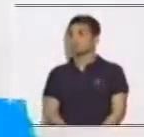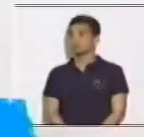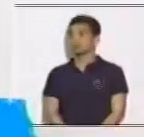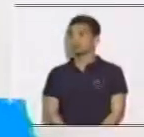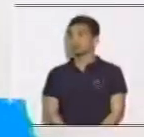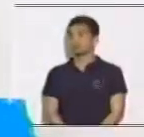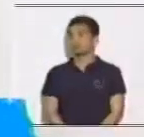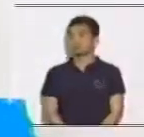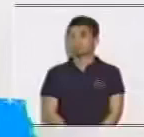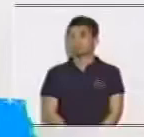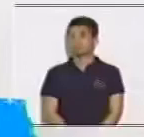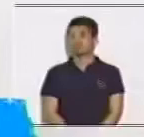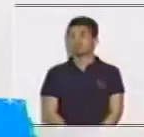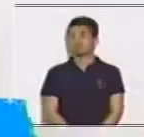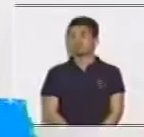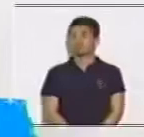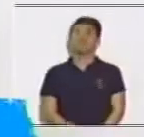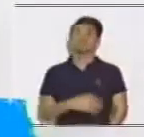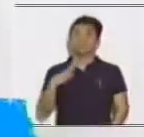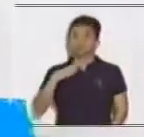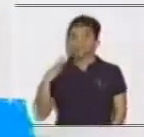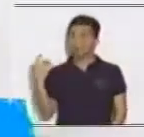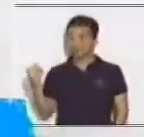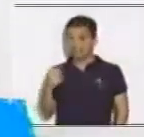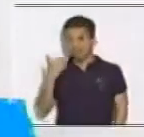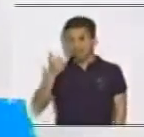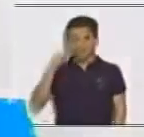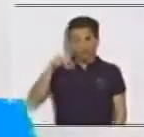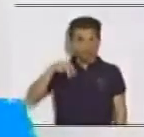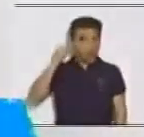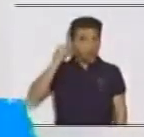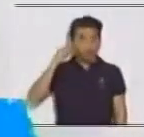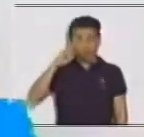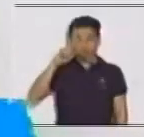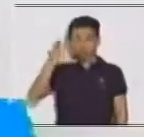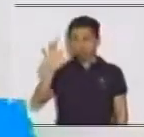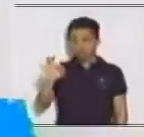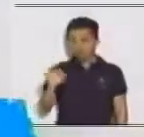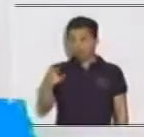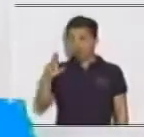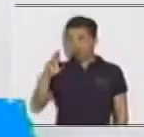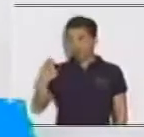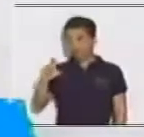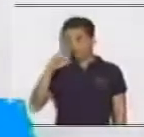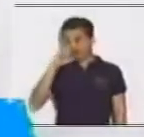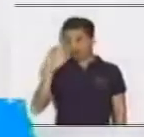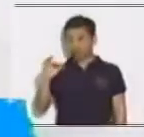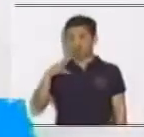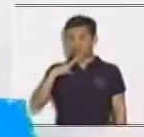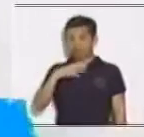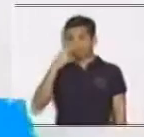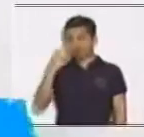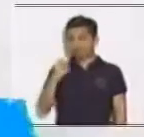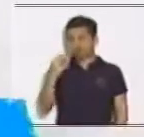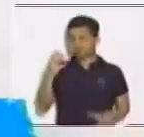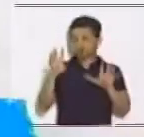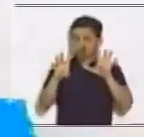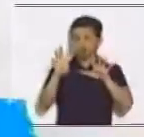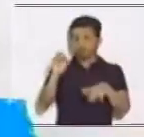Ángulo recto, ¿verdad? O sea que otra vez tengo un ángulo de 90 grados.